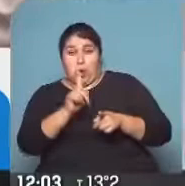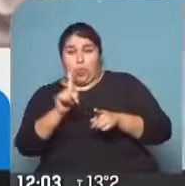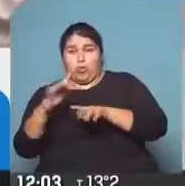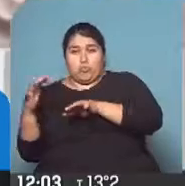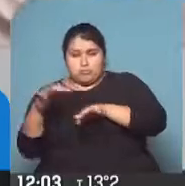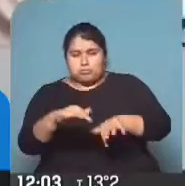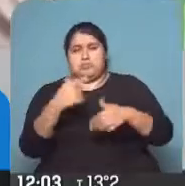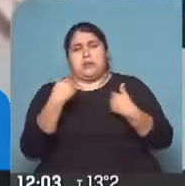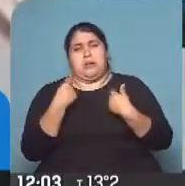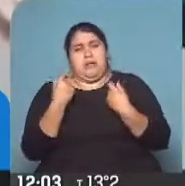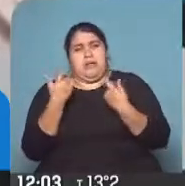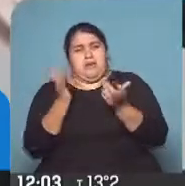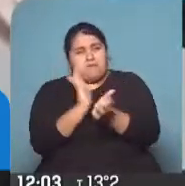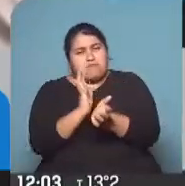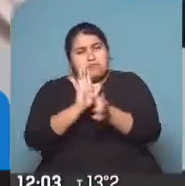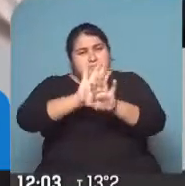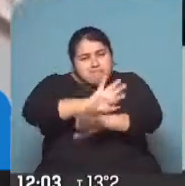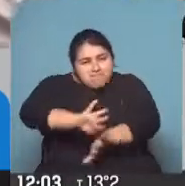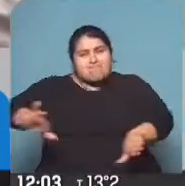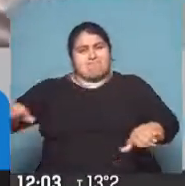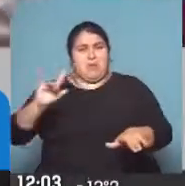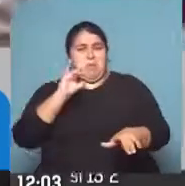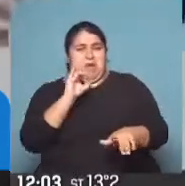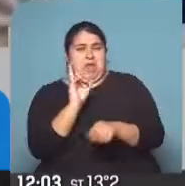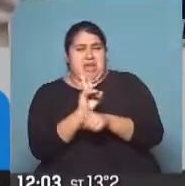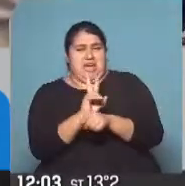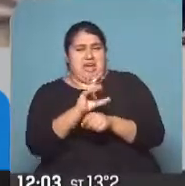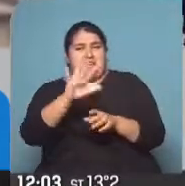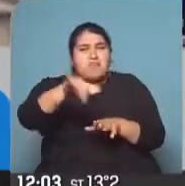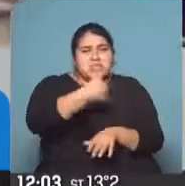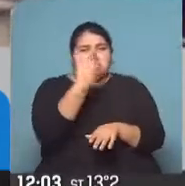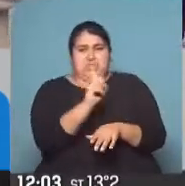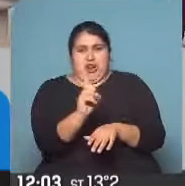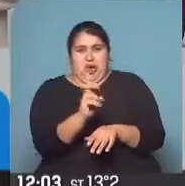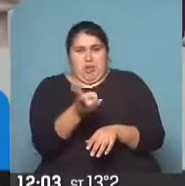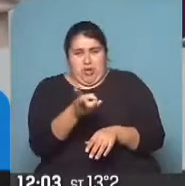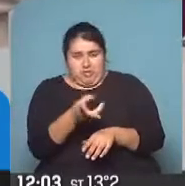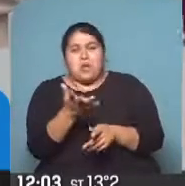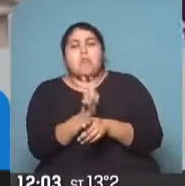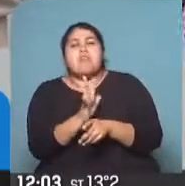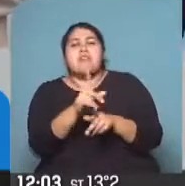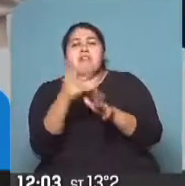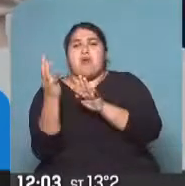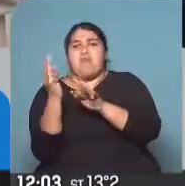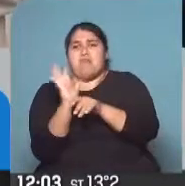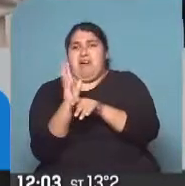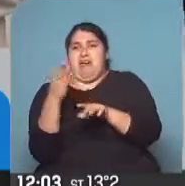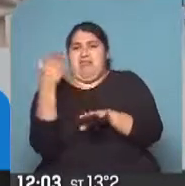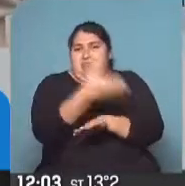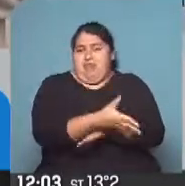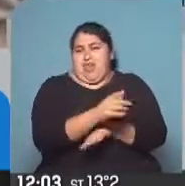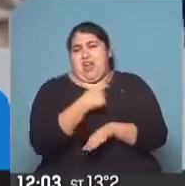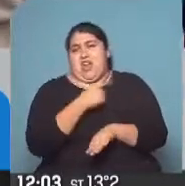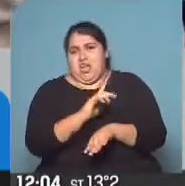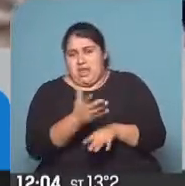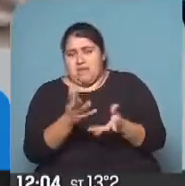corrieran del lugar para permitir la salida de Cristina Fernández de su domicilio particular, con el objetivo de llegar a estos tribunales federales, donde